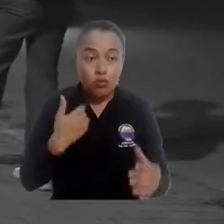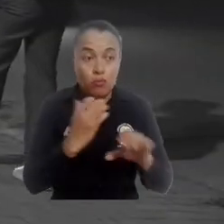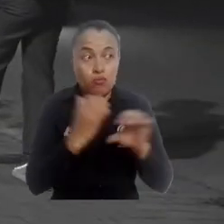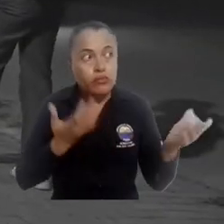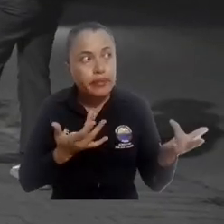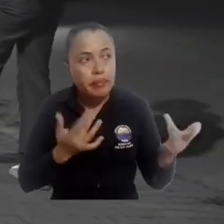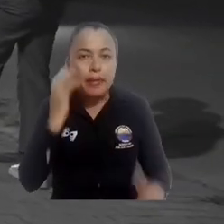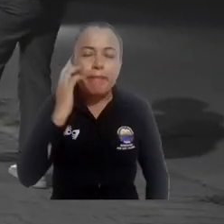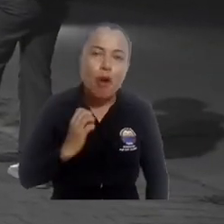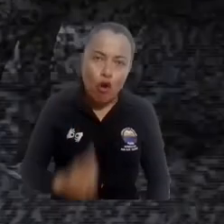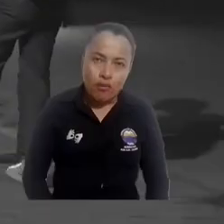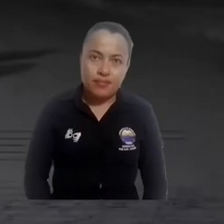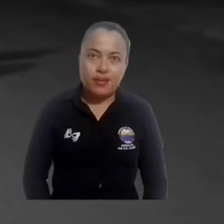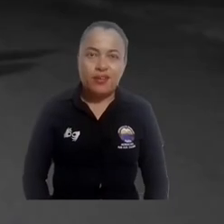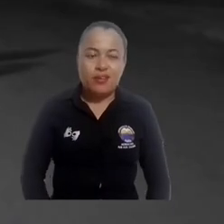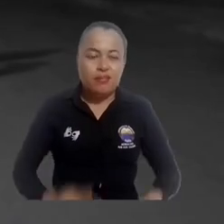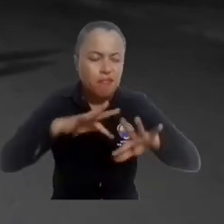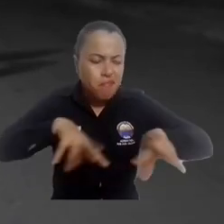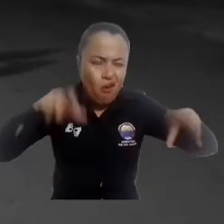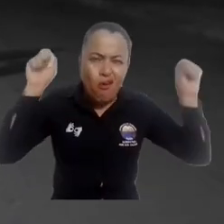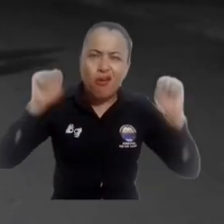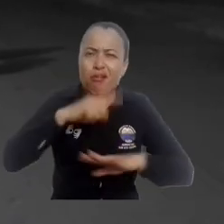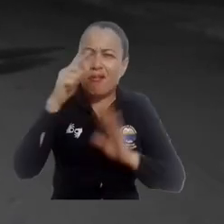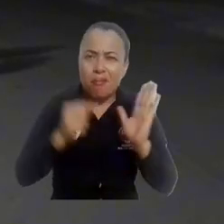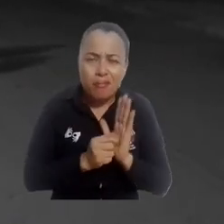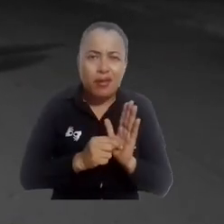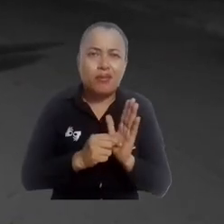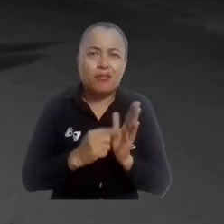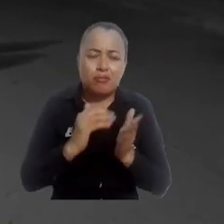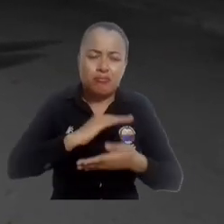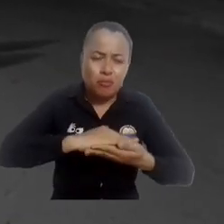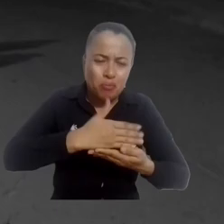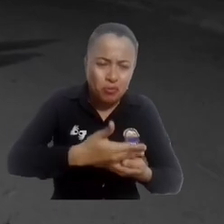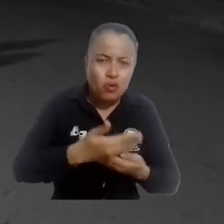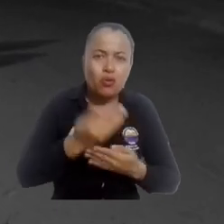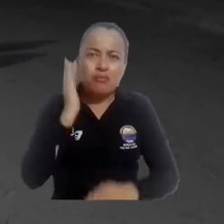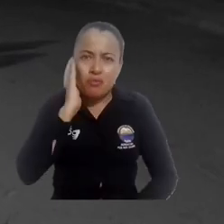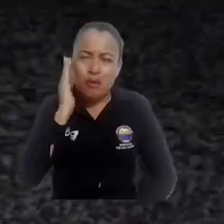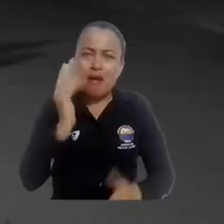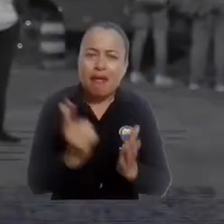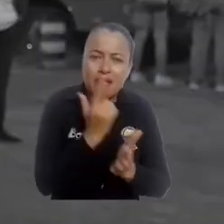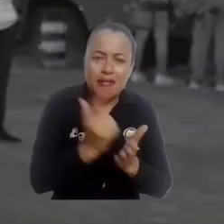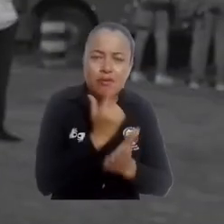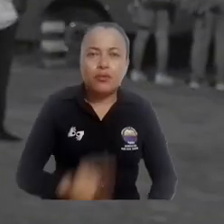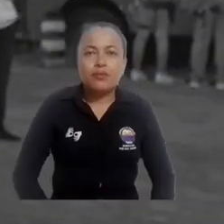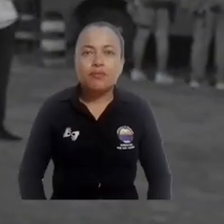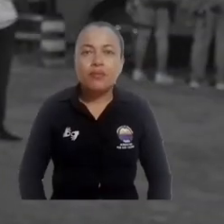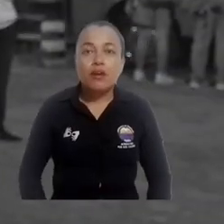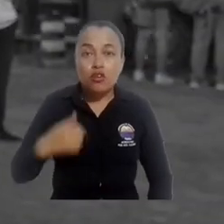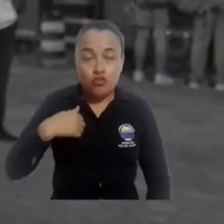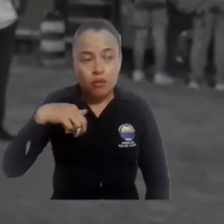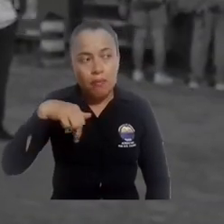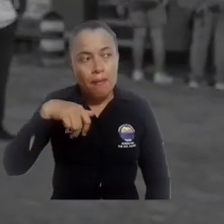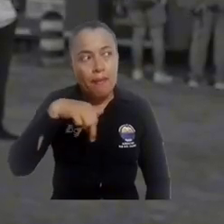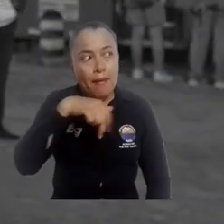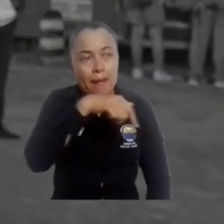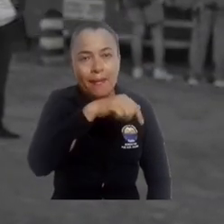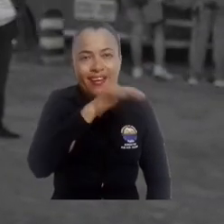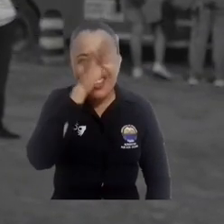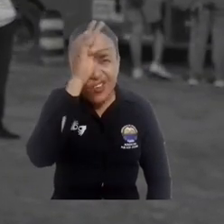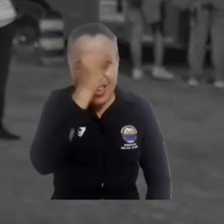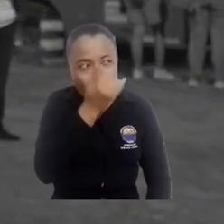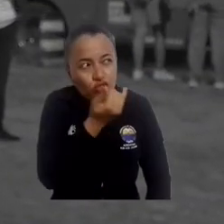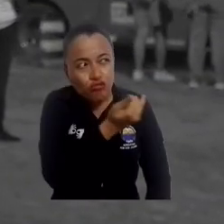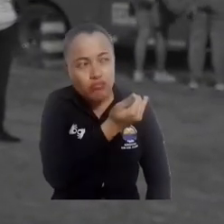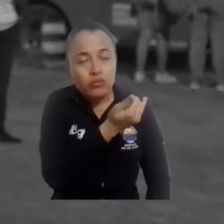me atracaron mientras esperaba la buseta. Le quitaron todo, laptop, celular, libros. Me tocaba ir hasta